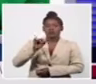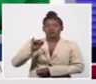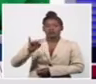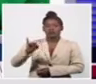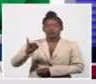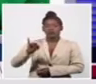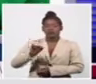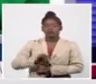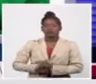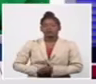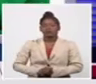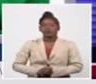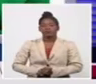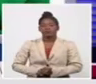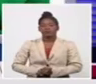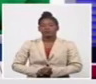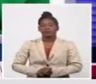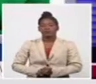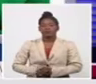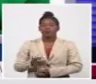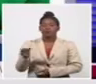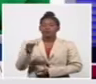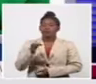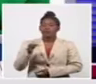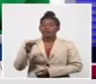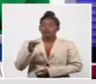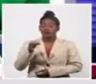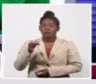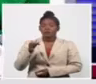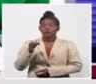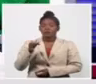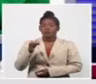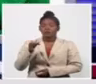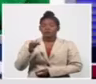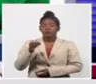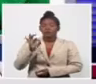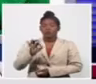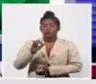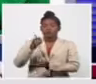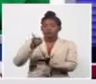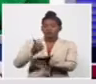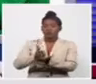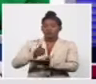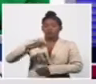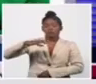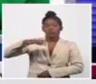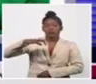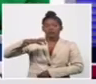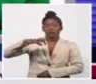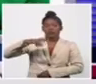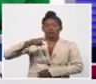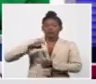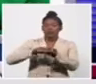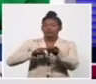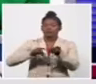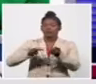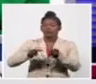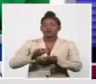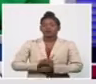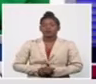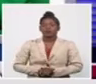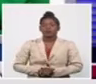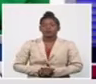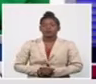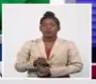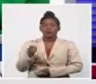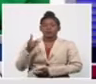del municipio y provincia de Pinar del Río, antecedente de ser contacto de un caso